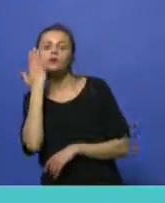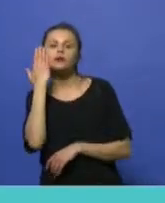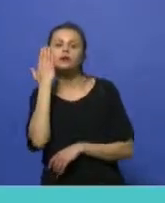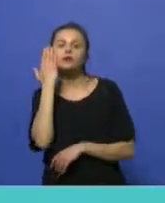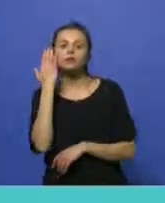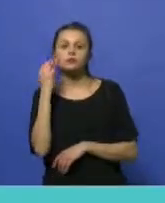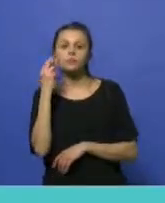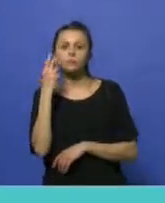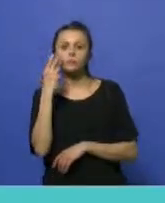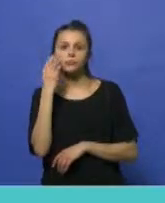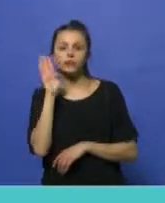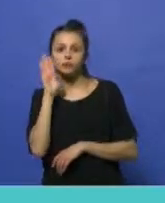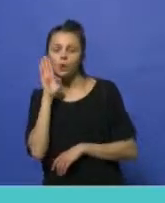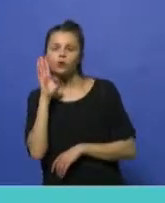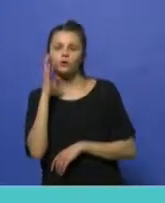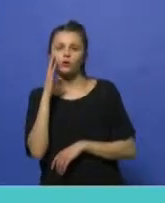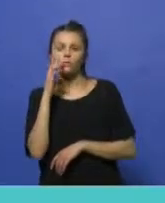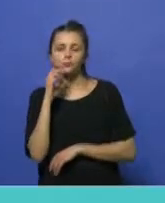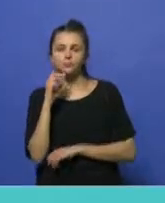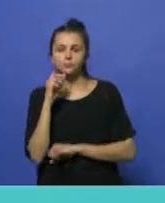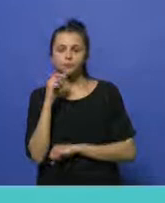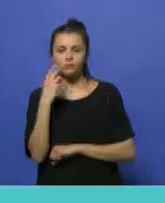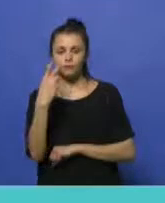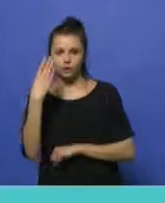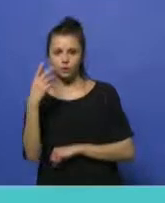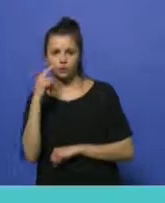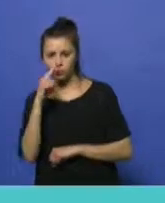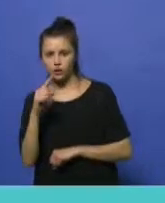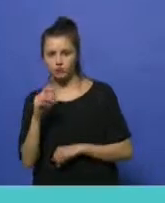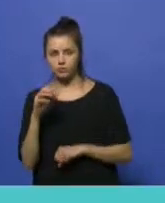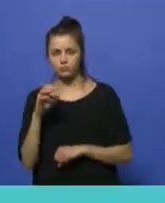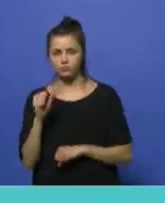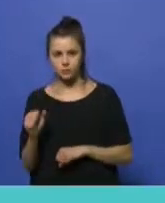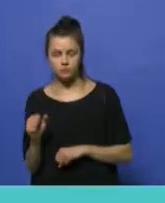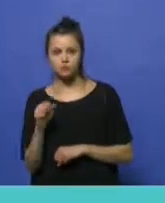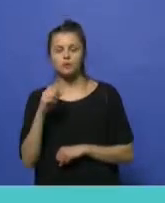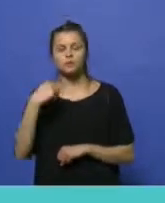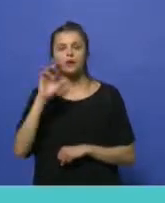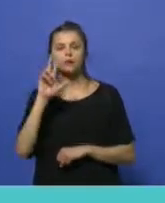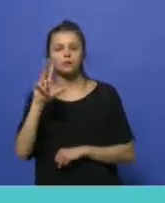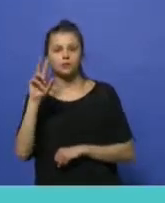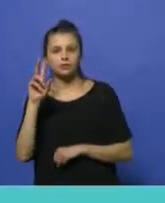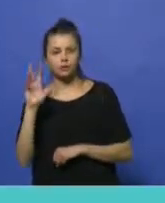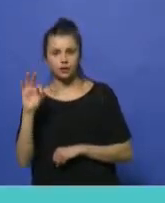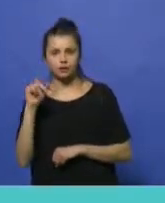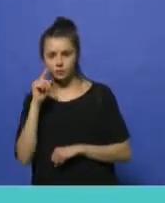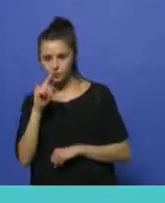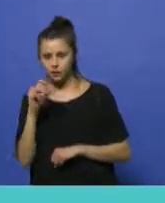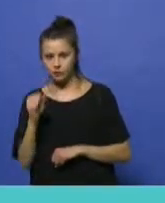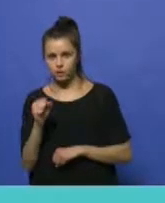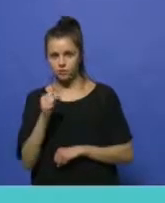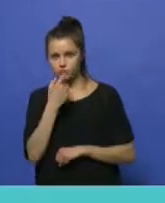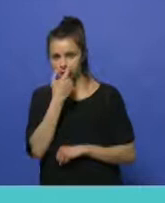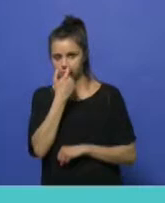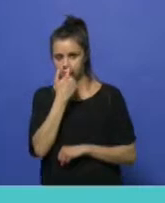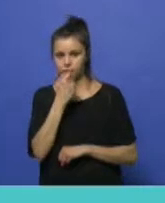casi 24.600 pesos. Lo mismo pasa, una diferencia de casi 30.000 pesos y un poco más en el iPhone 8. Y la